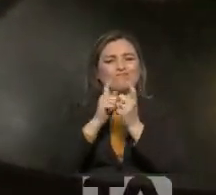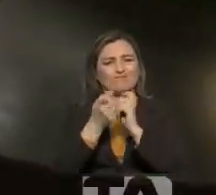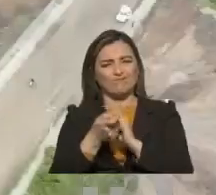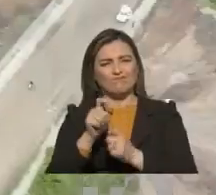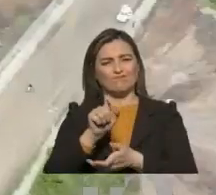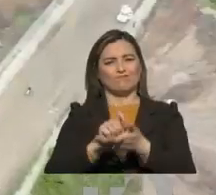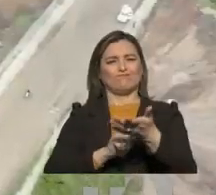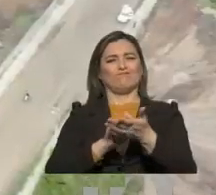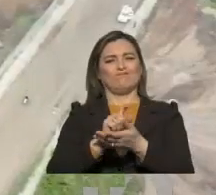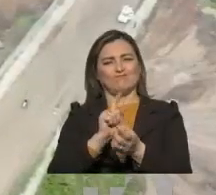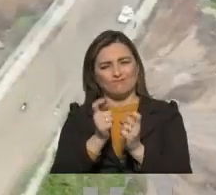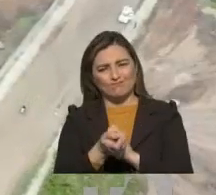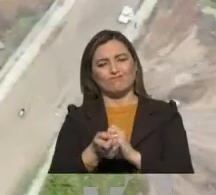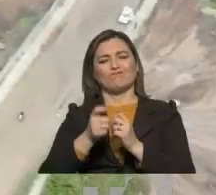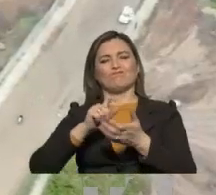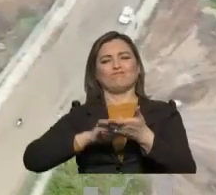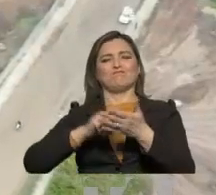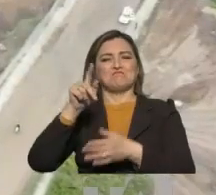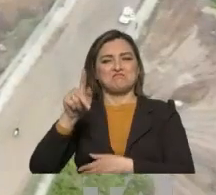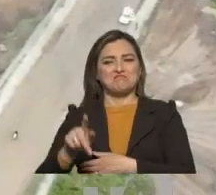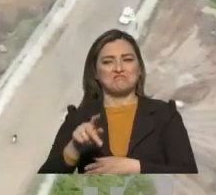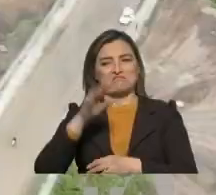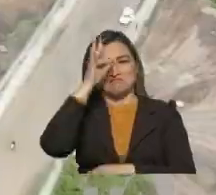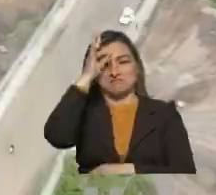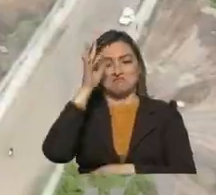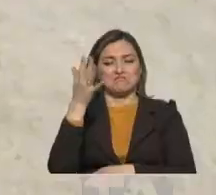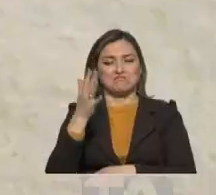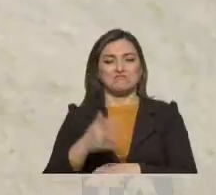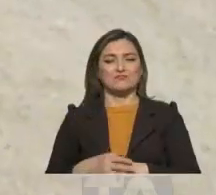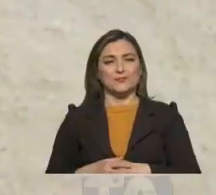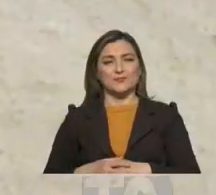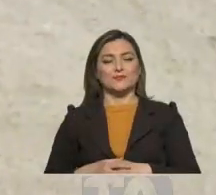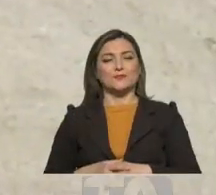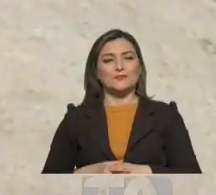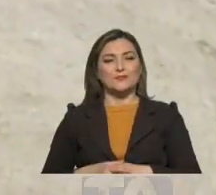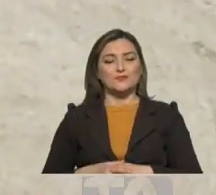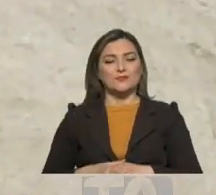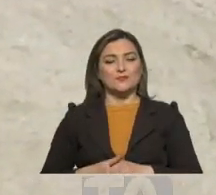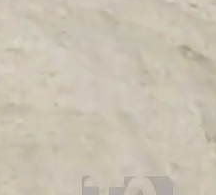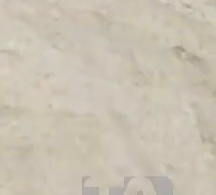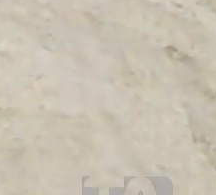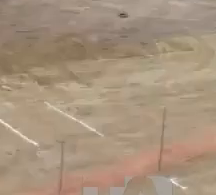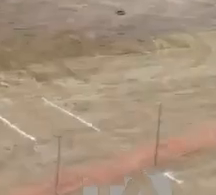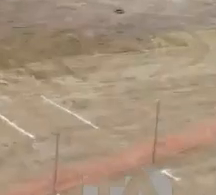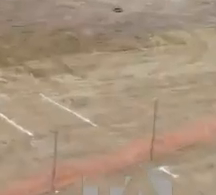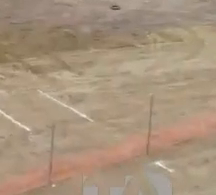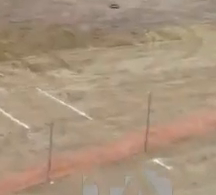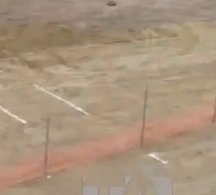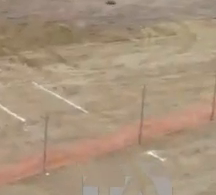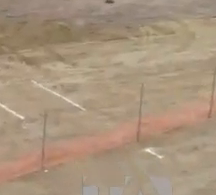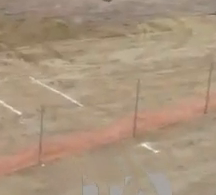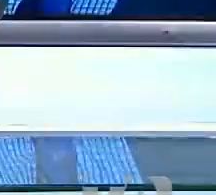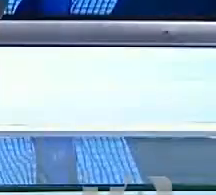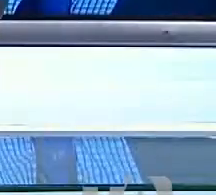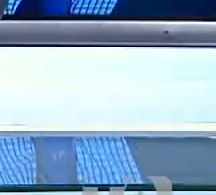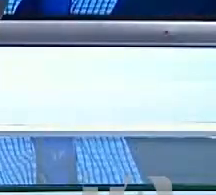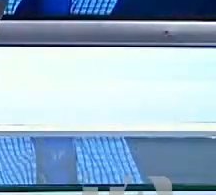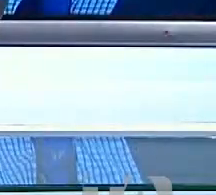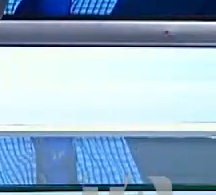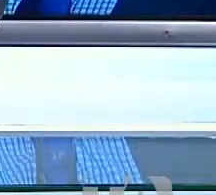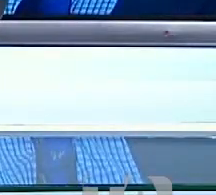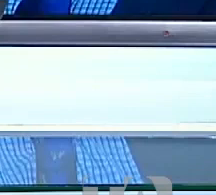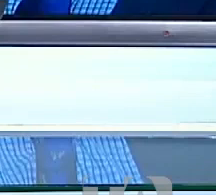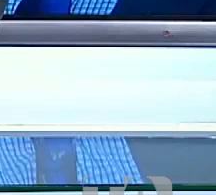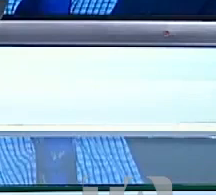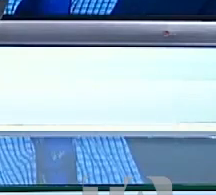contratistas pedernales aún no tiene un hospital en guayaquil y carlos acotó 24 horas